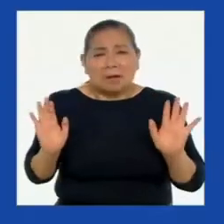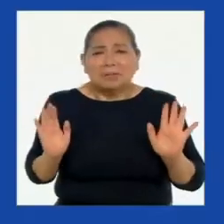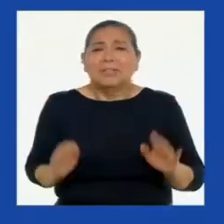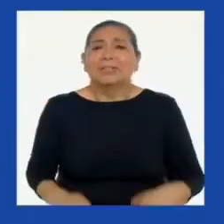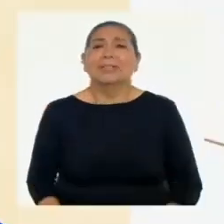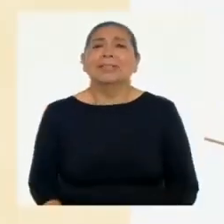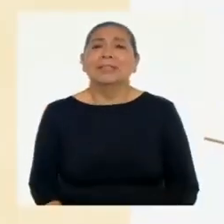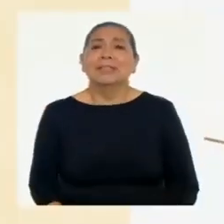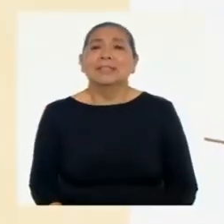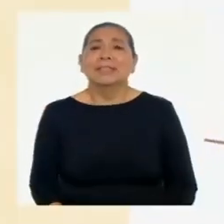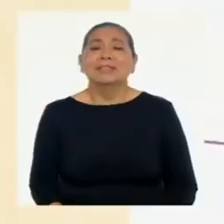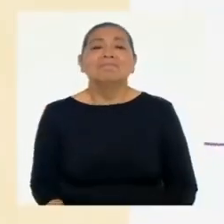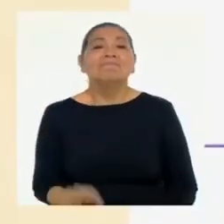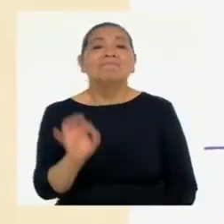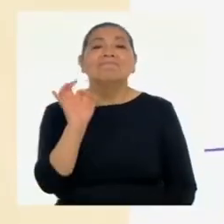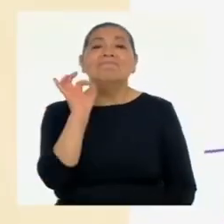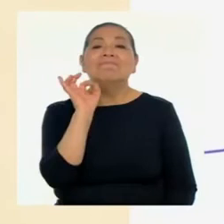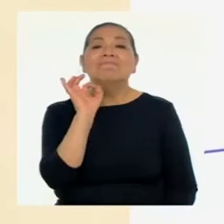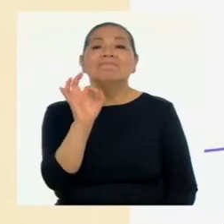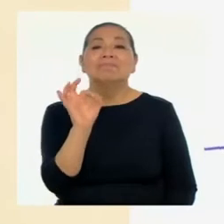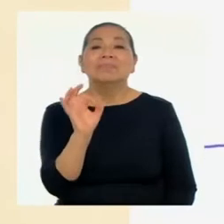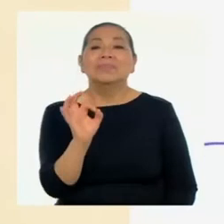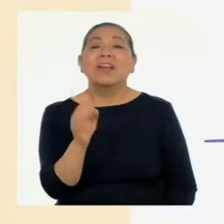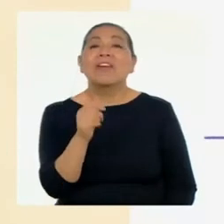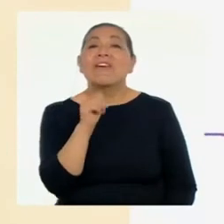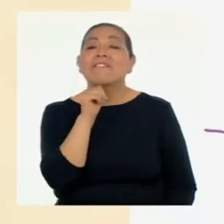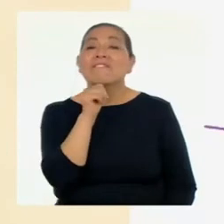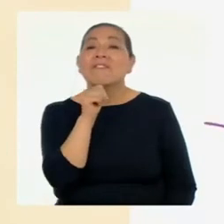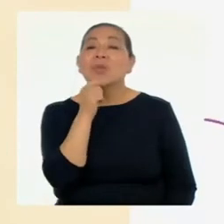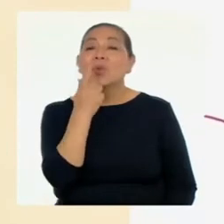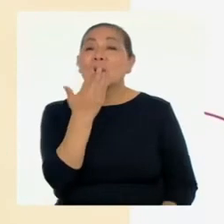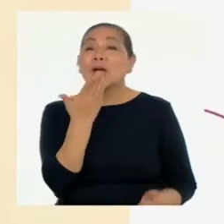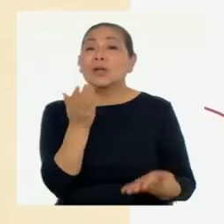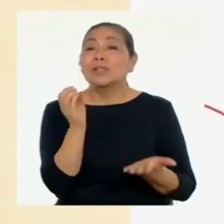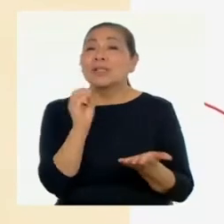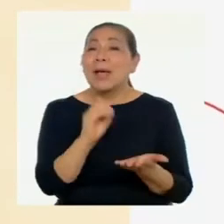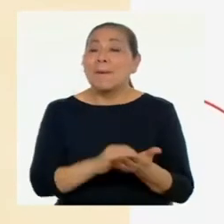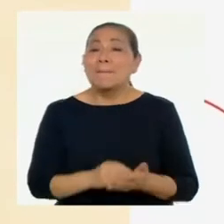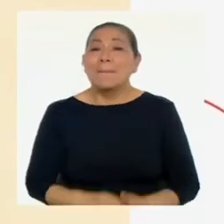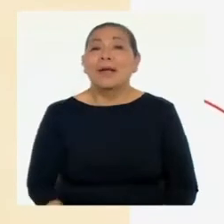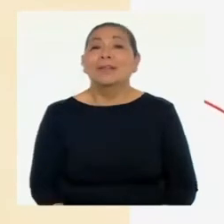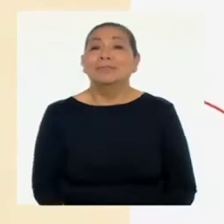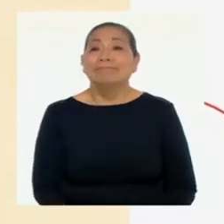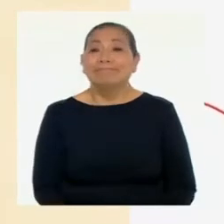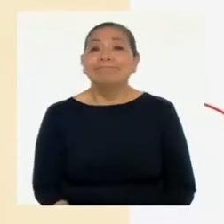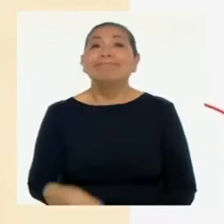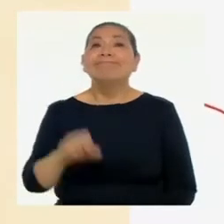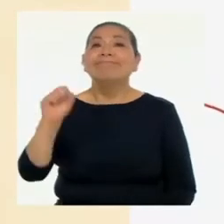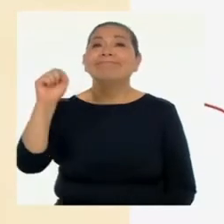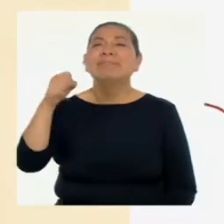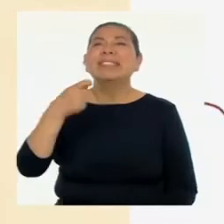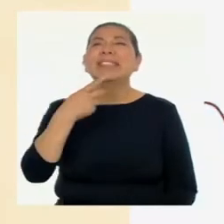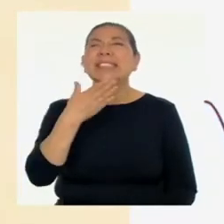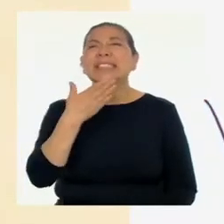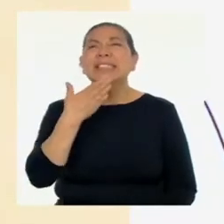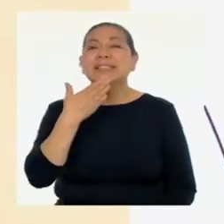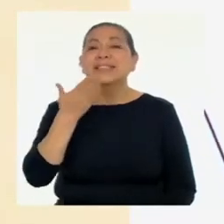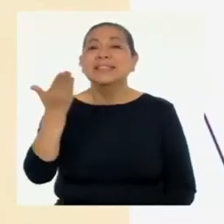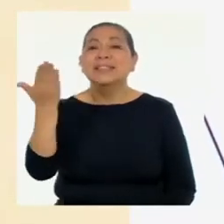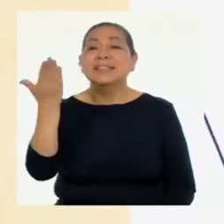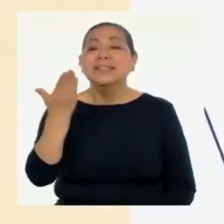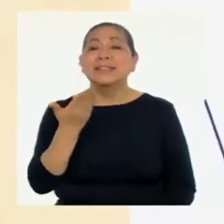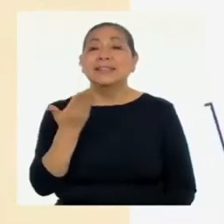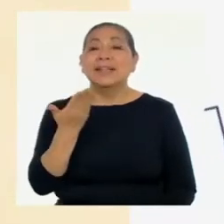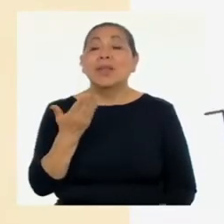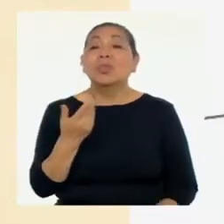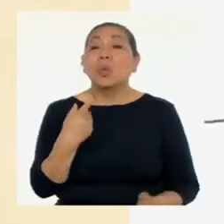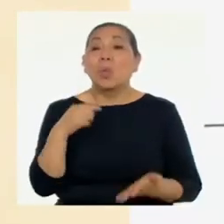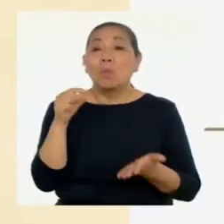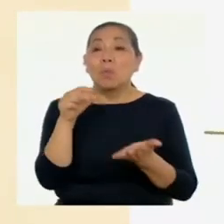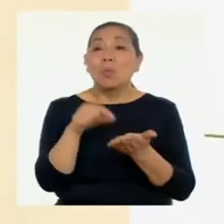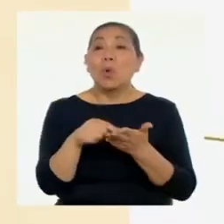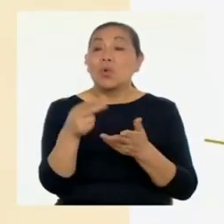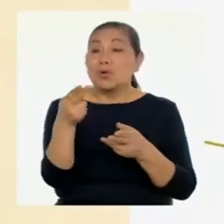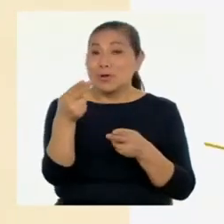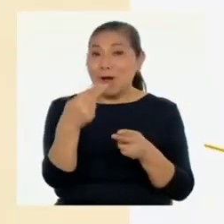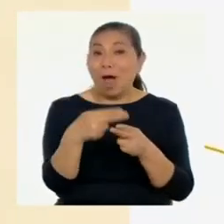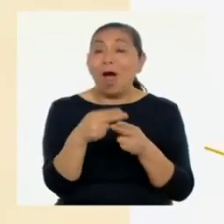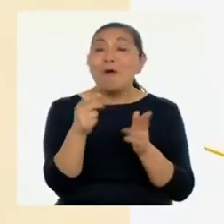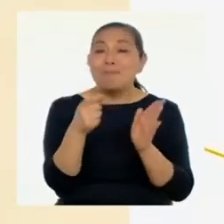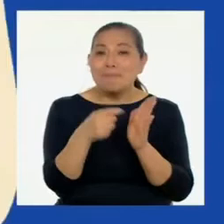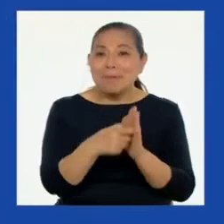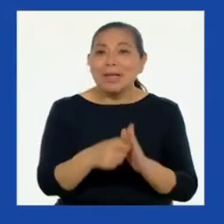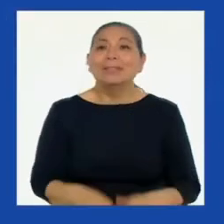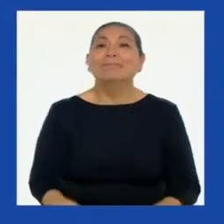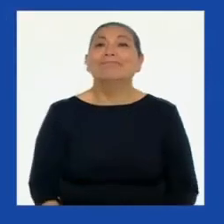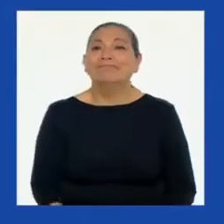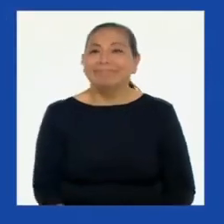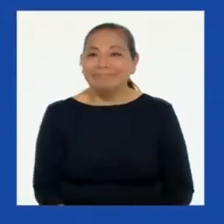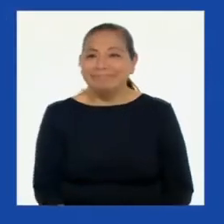realidad. Exacto. Nos falta una cosa más. ¿El emisor? Así es, Yanira. Solamente debes colocar tu nombre.